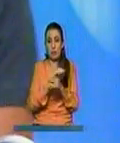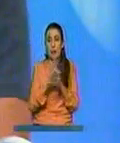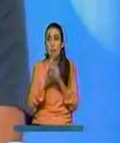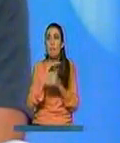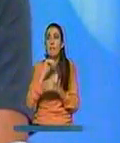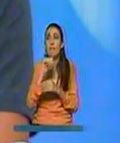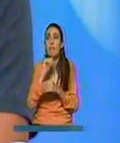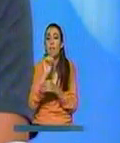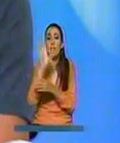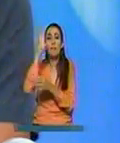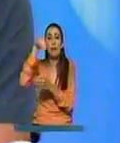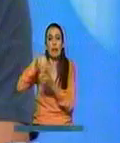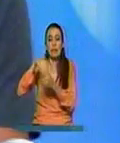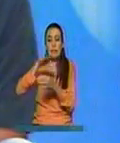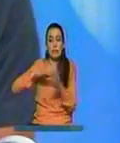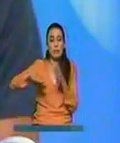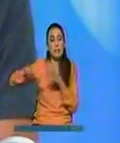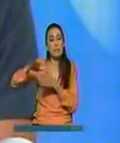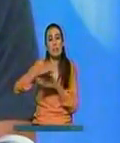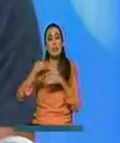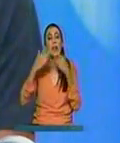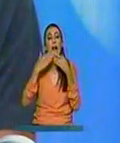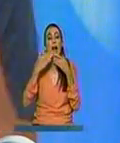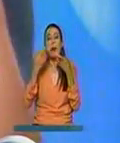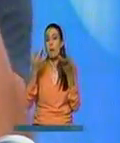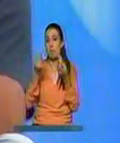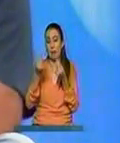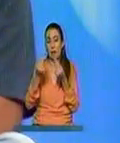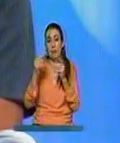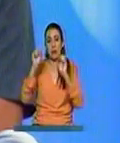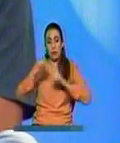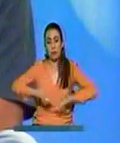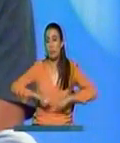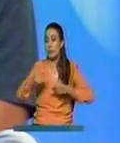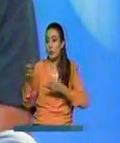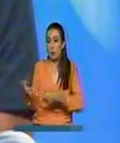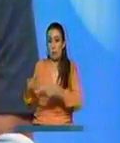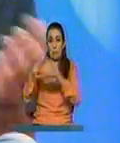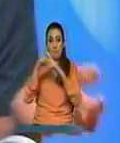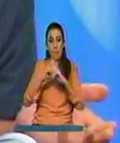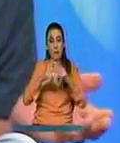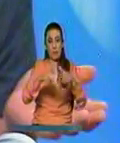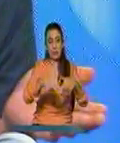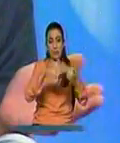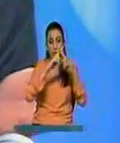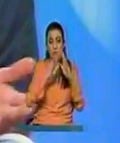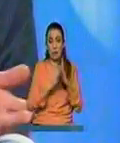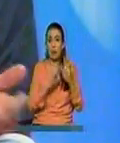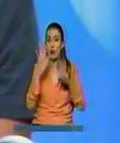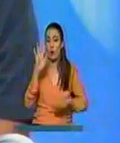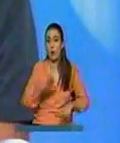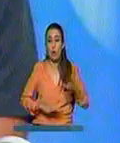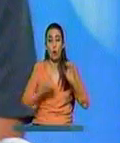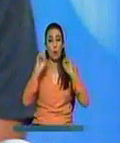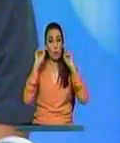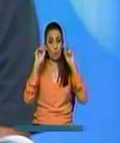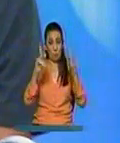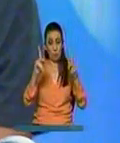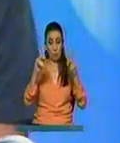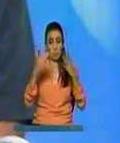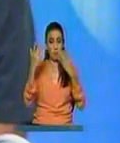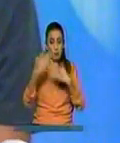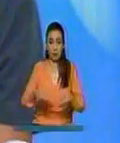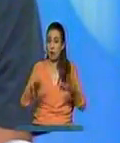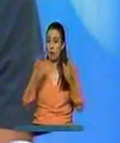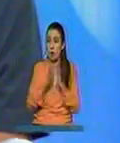Falta una tasa de interés que sea de un valor menor para que uno pueda exigir esos créditos. Incluso ahorita hay una gran oportunidad en el país. Si tú puedes